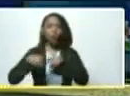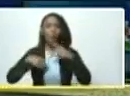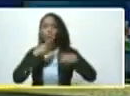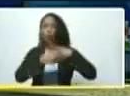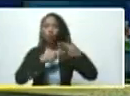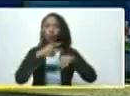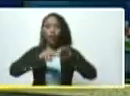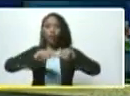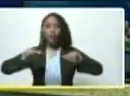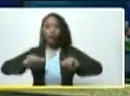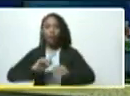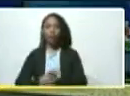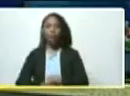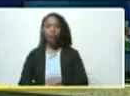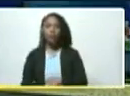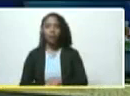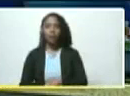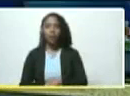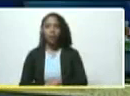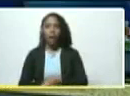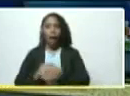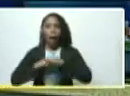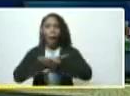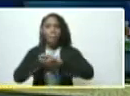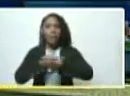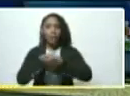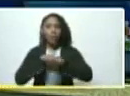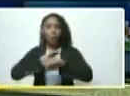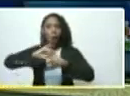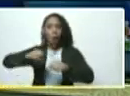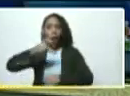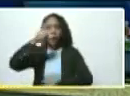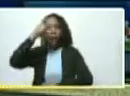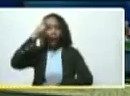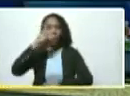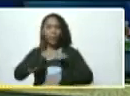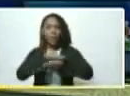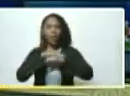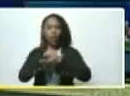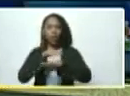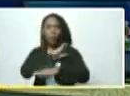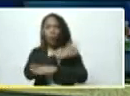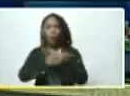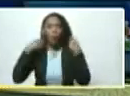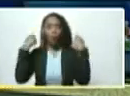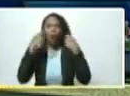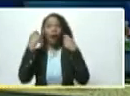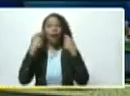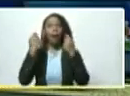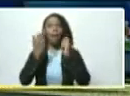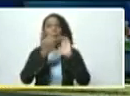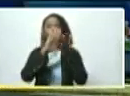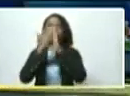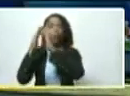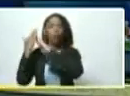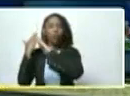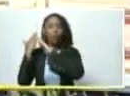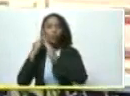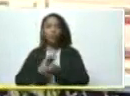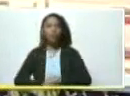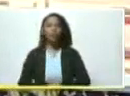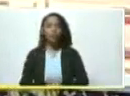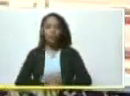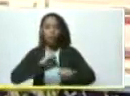y Tierras, al ministro Jorge Arriaza, ministro del Poder Popular para Comunas